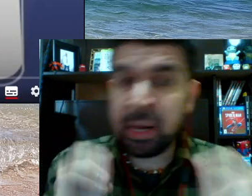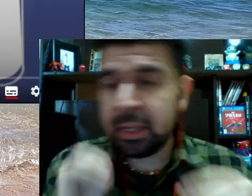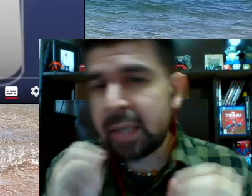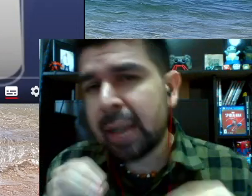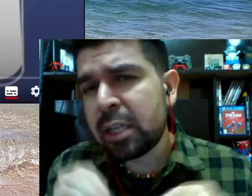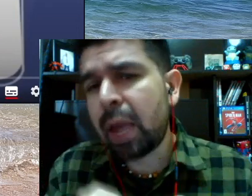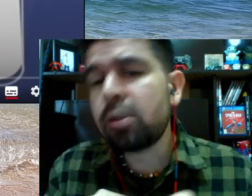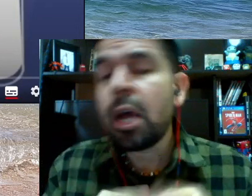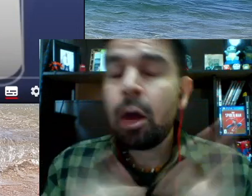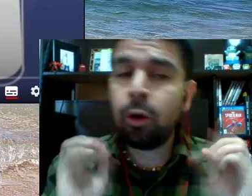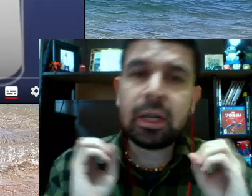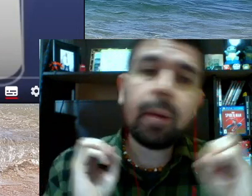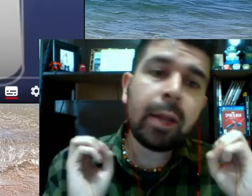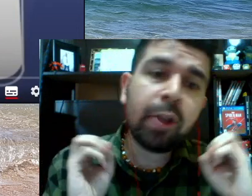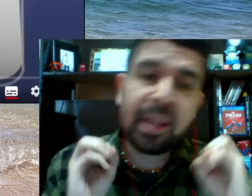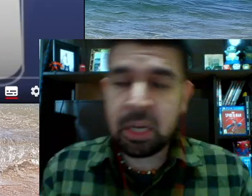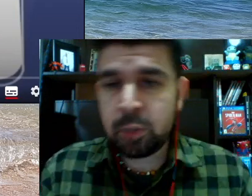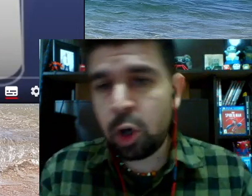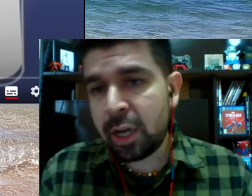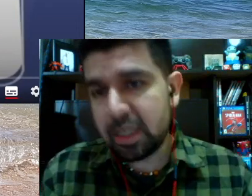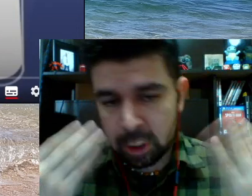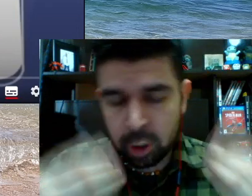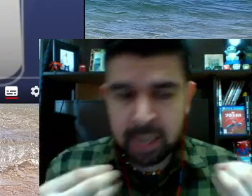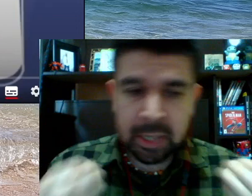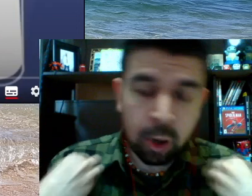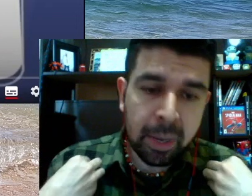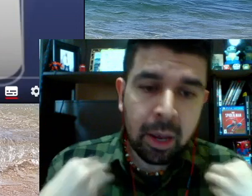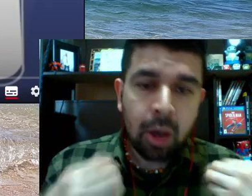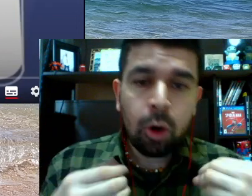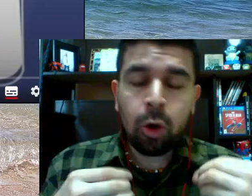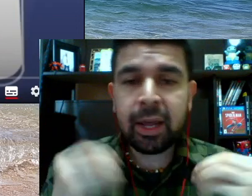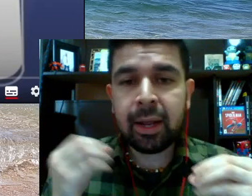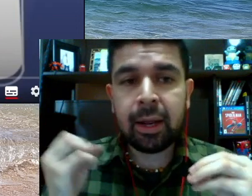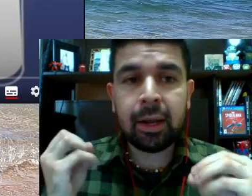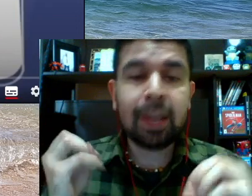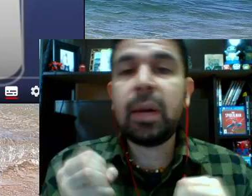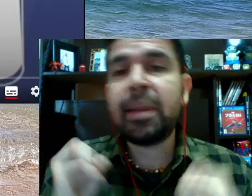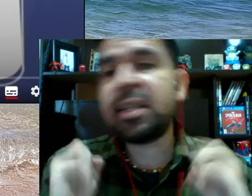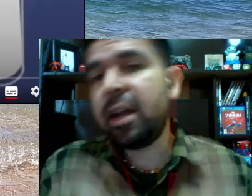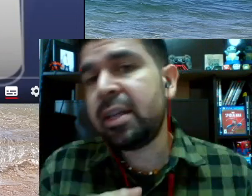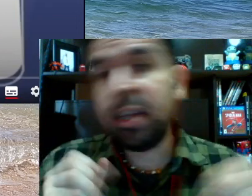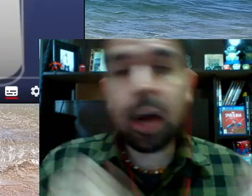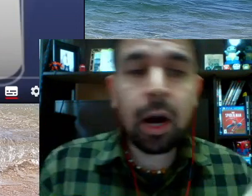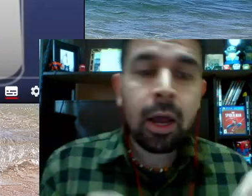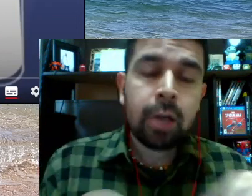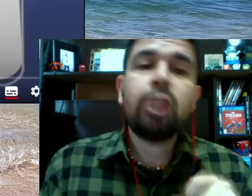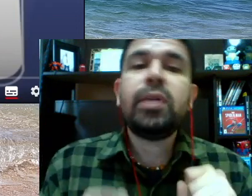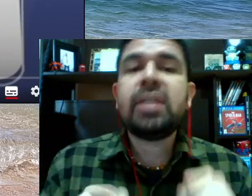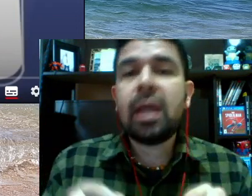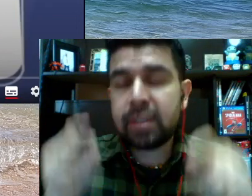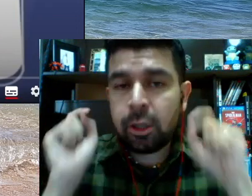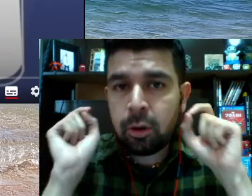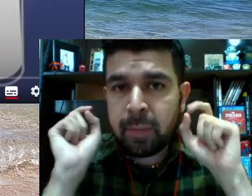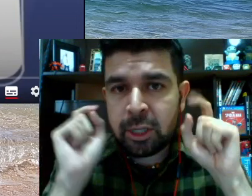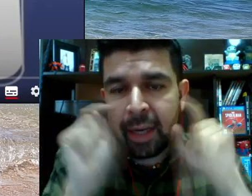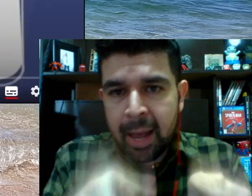aprendizajes esperados cuando estén hablando de descripciones de personas de ropa o de las palabras de aríz siderar yo les voy a estar